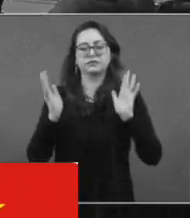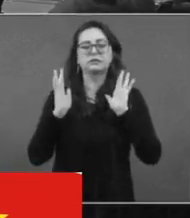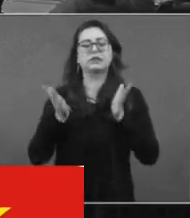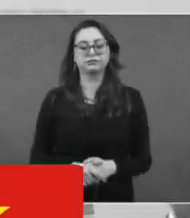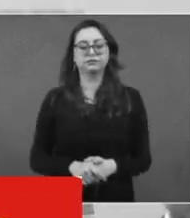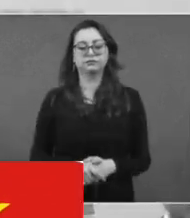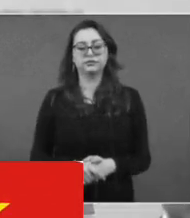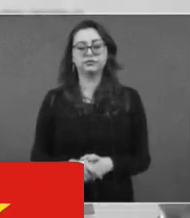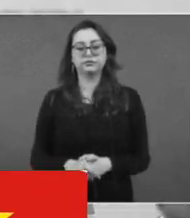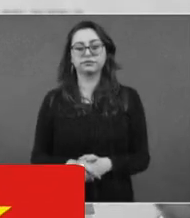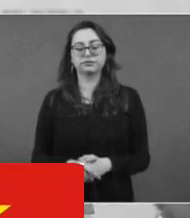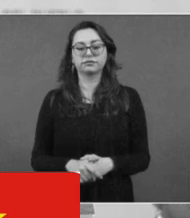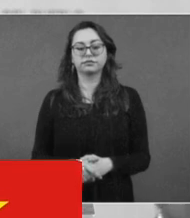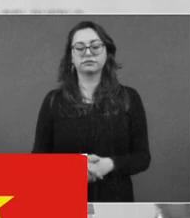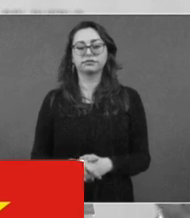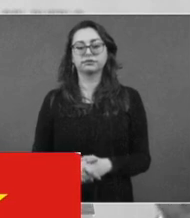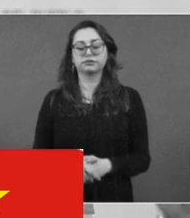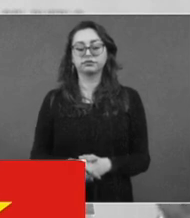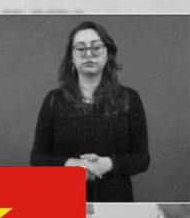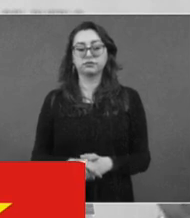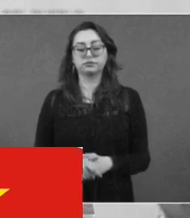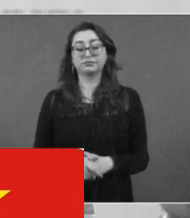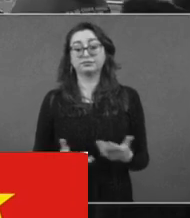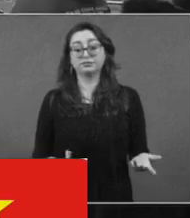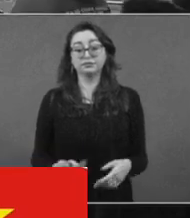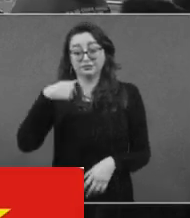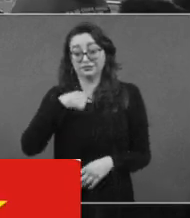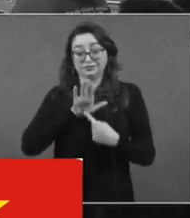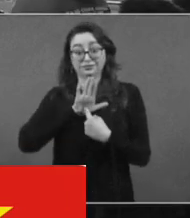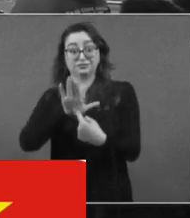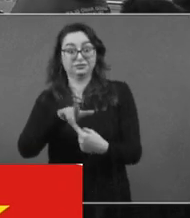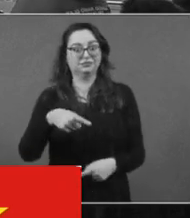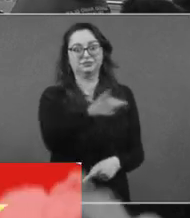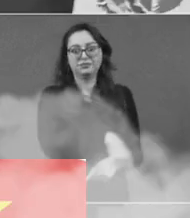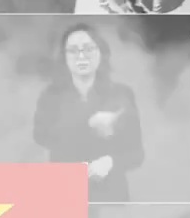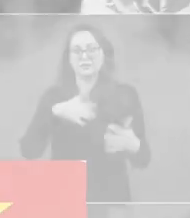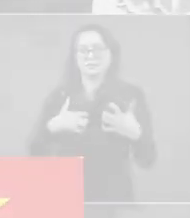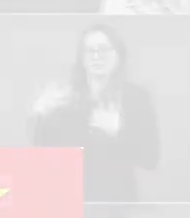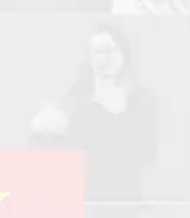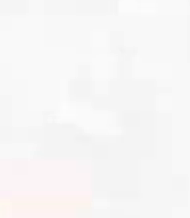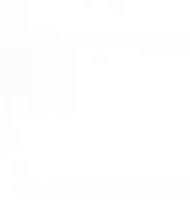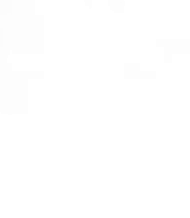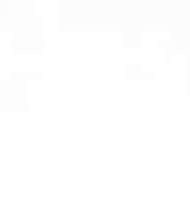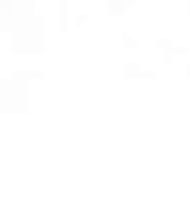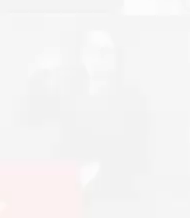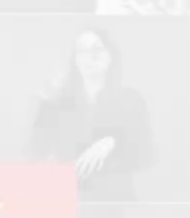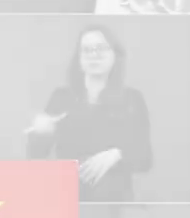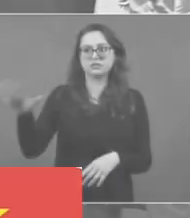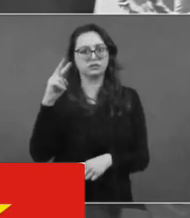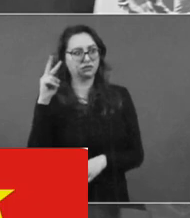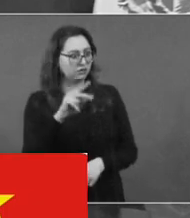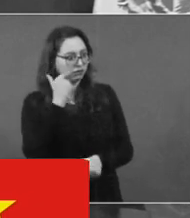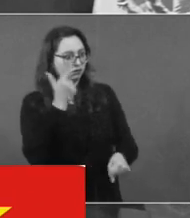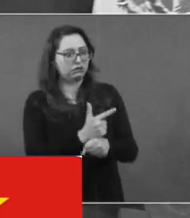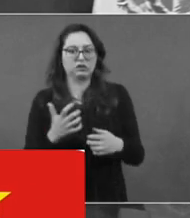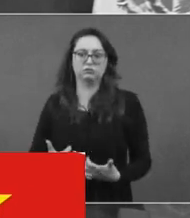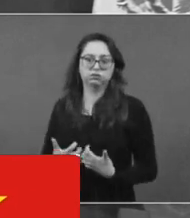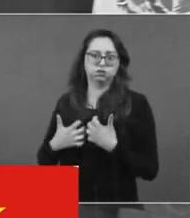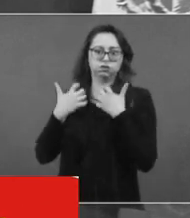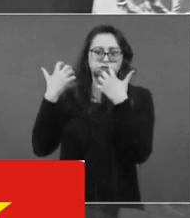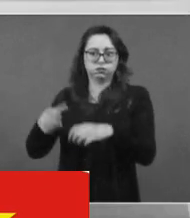va despertando. Y esto es lo que les molesta. Porque no quisieran que se supiera nada de esto. Por eso quieren